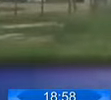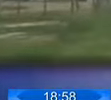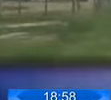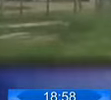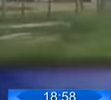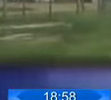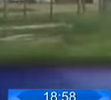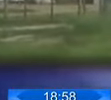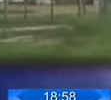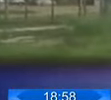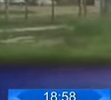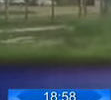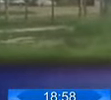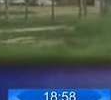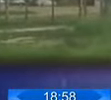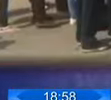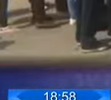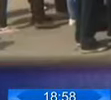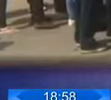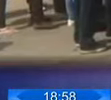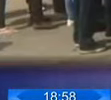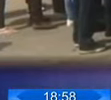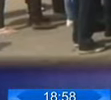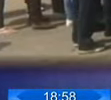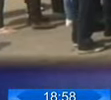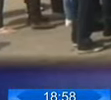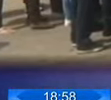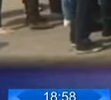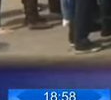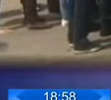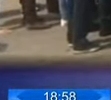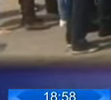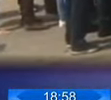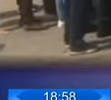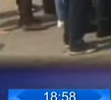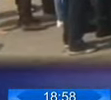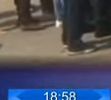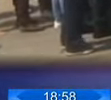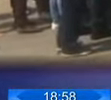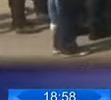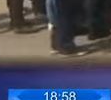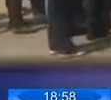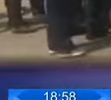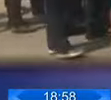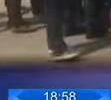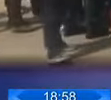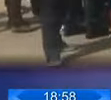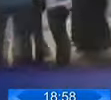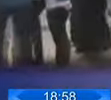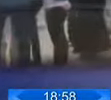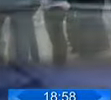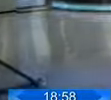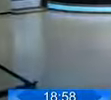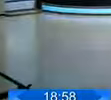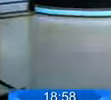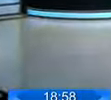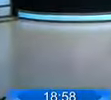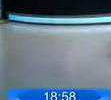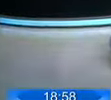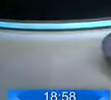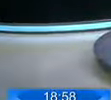Además, al menos 11 muertos en un motín al interior de una cárcel de Venezuela.